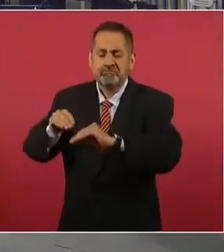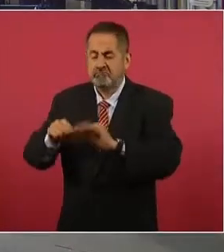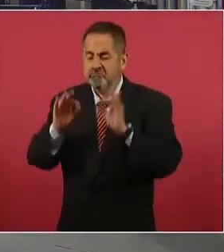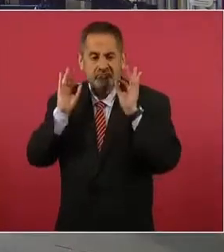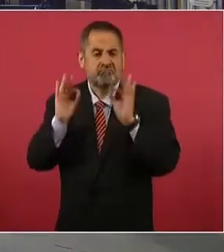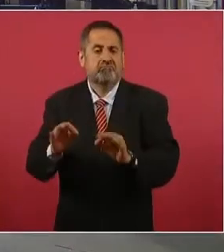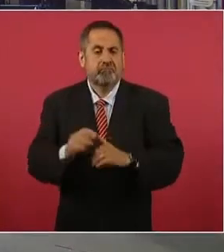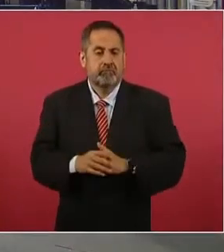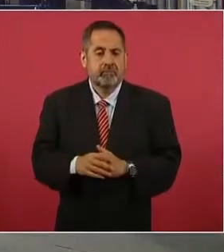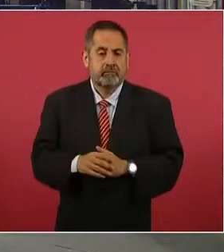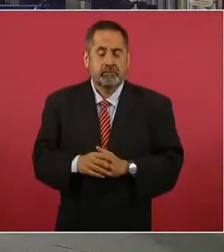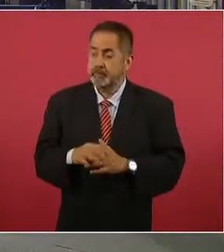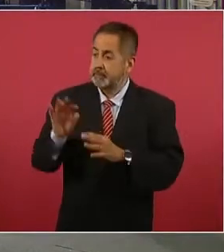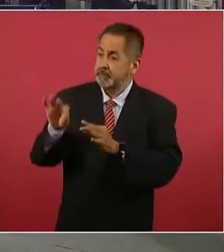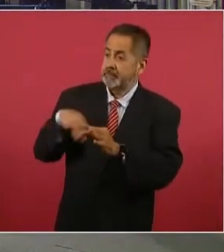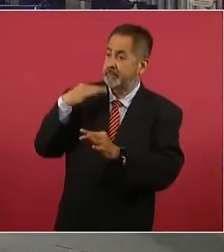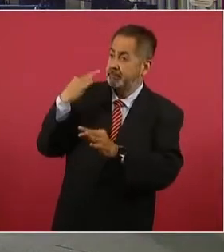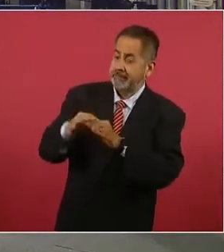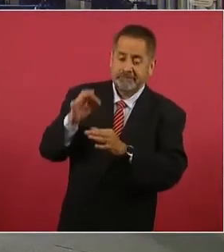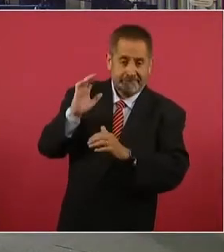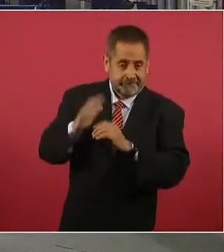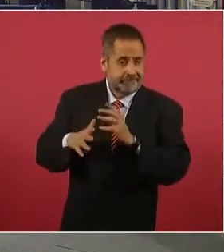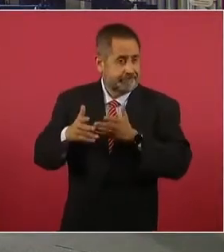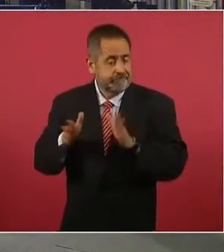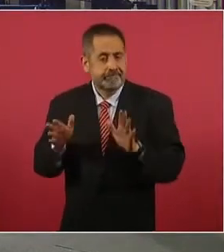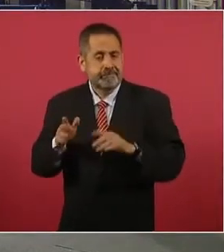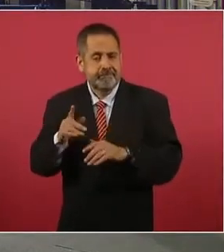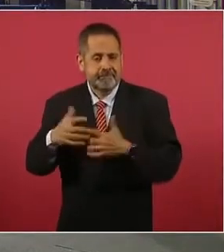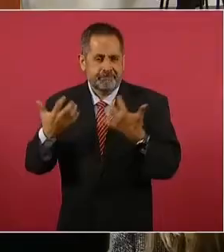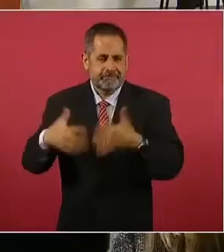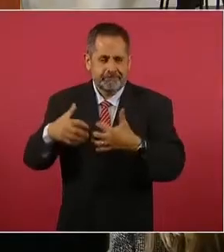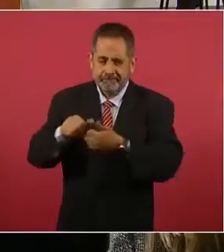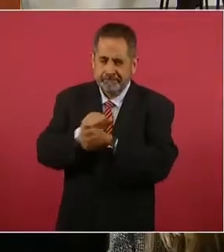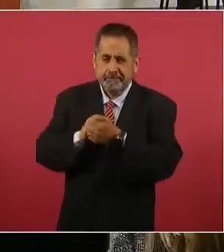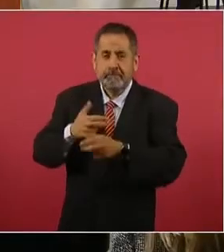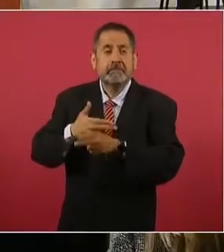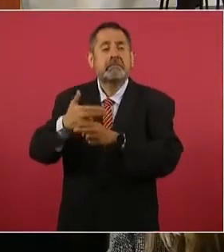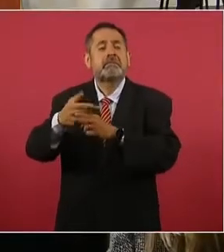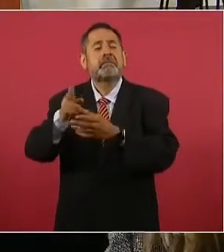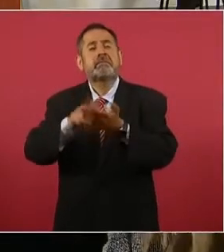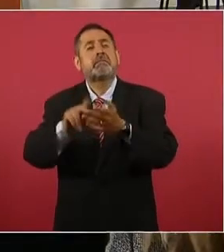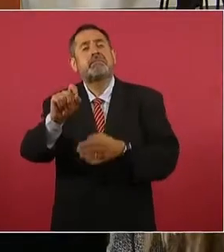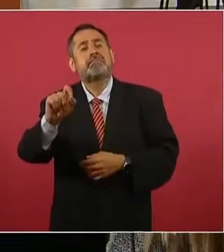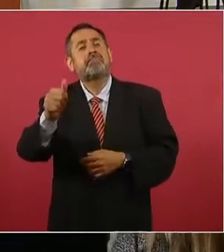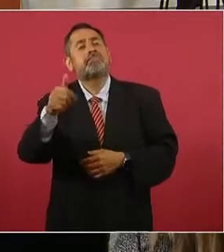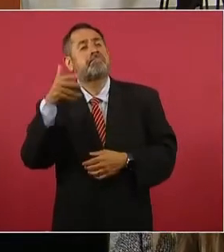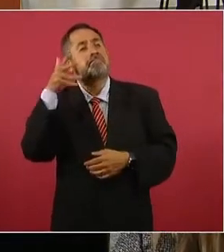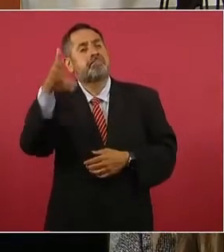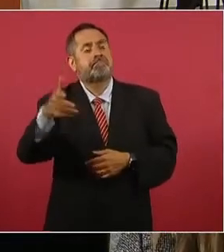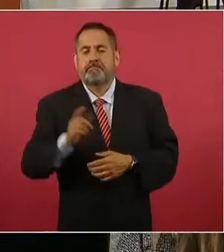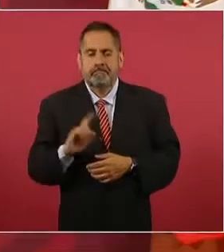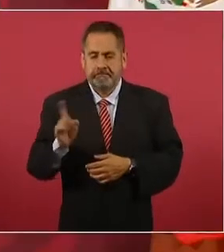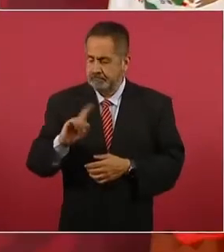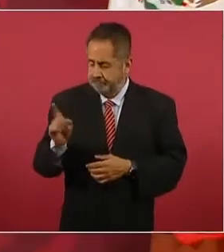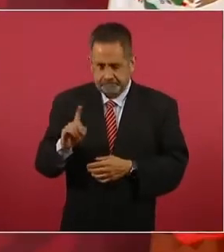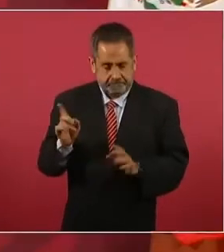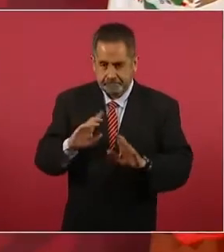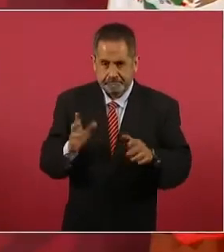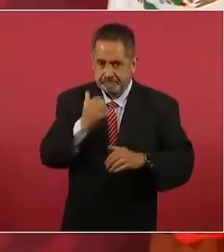¿Y cuándo va a estar? ¿Que va a producir hasta el 2026? No.